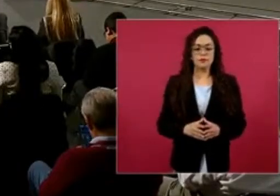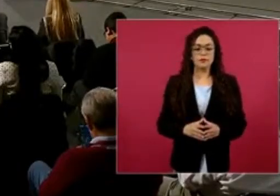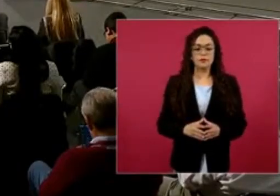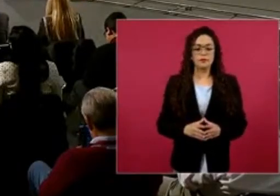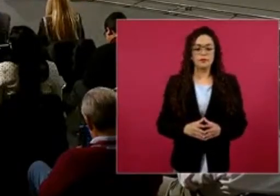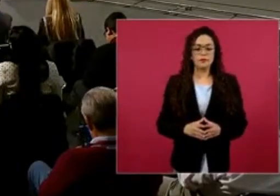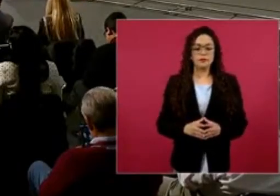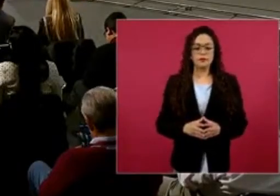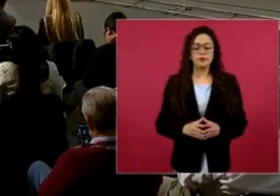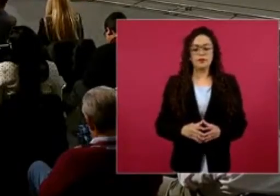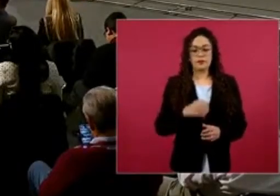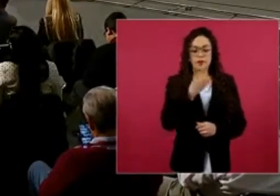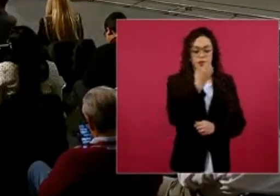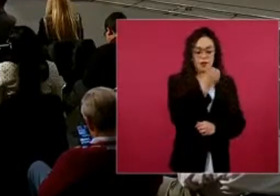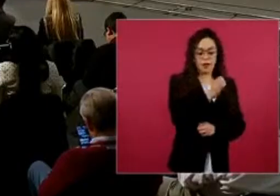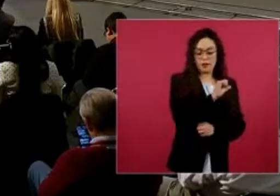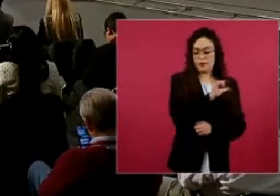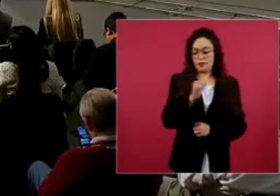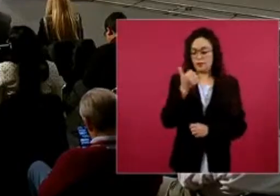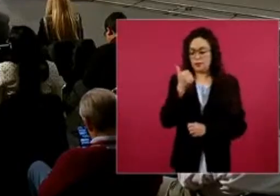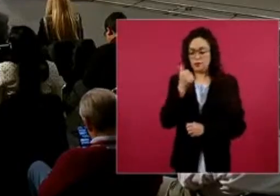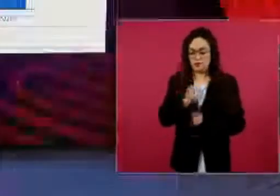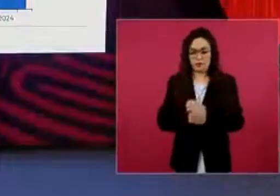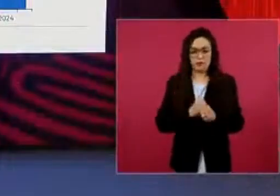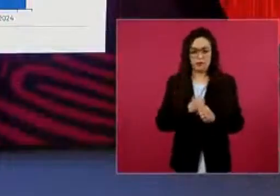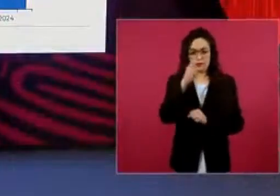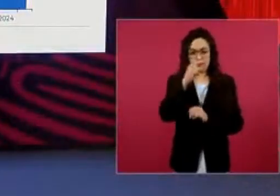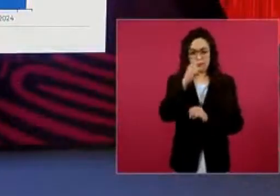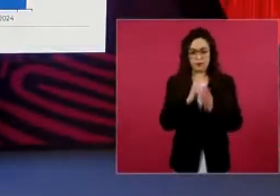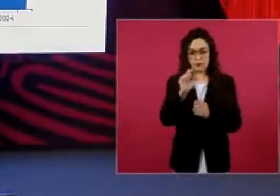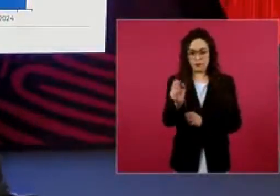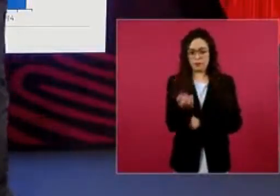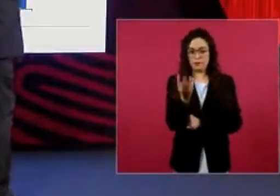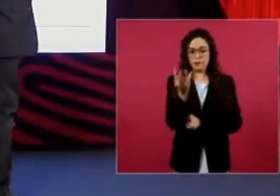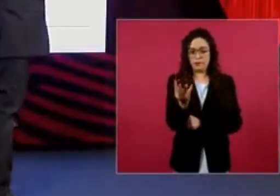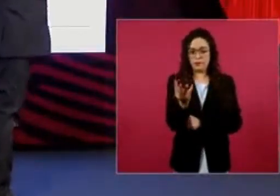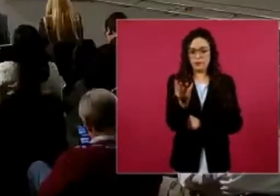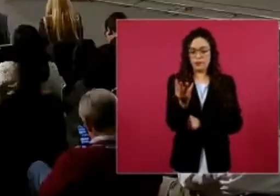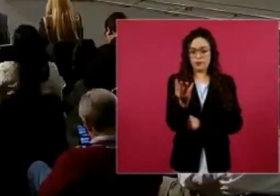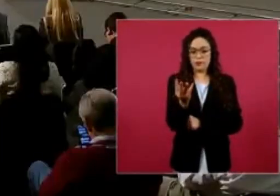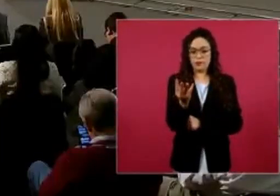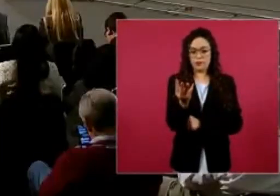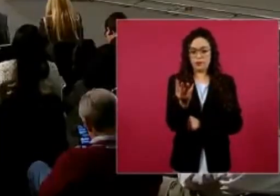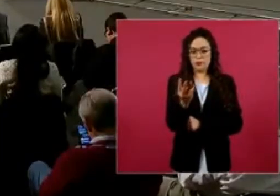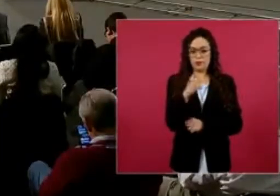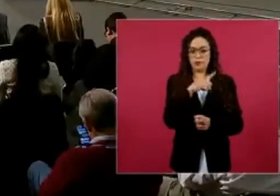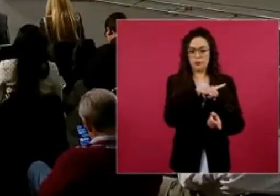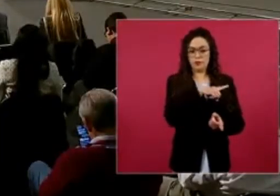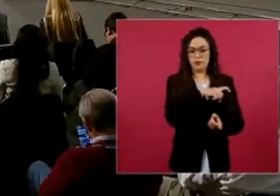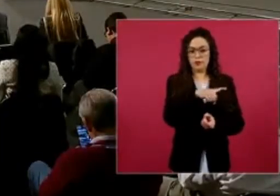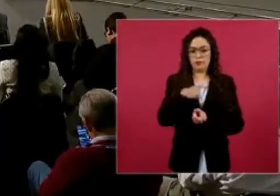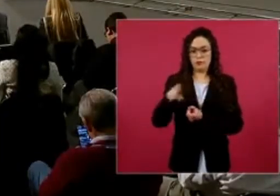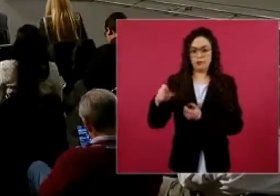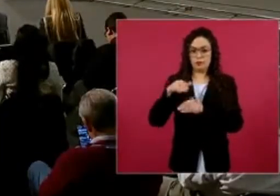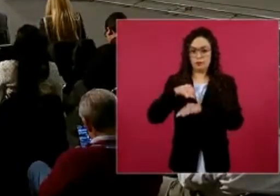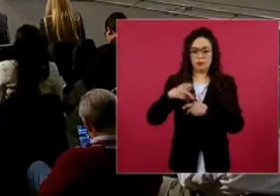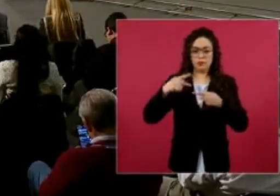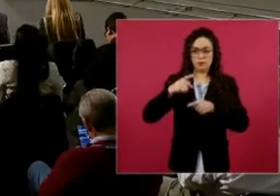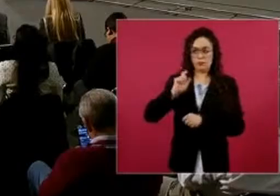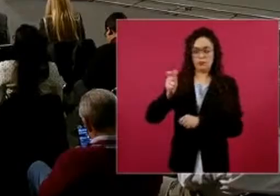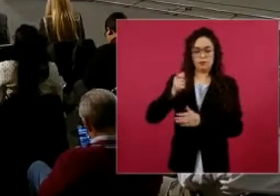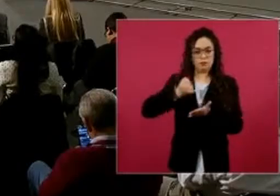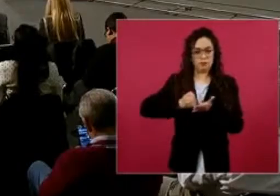De enero a agosto del 2024, los ingresos tributarios alcanzaron